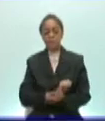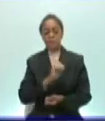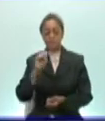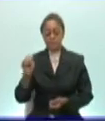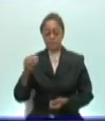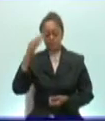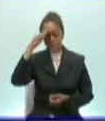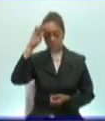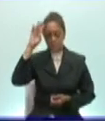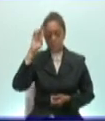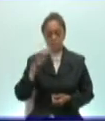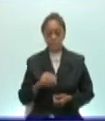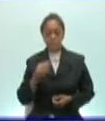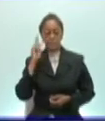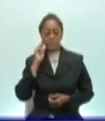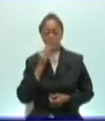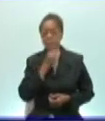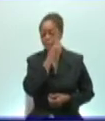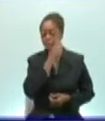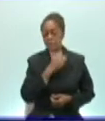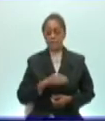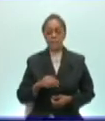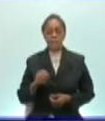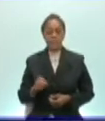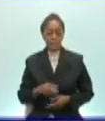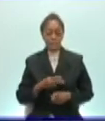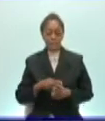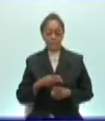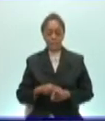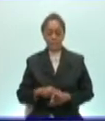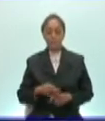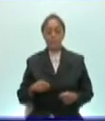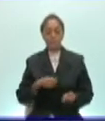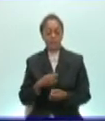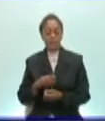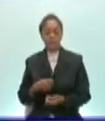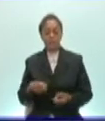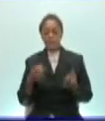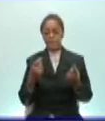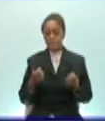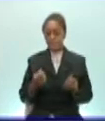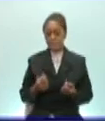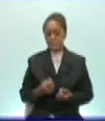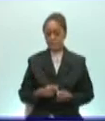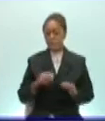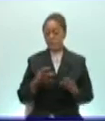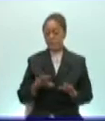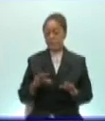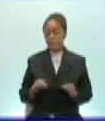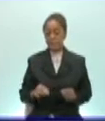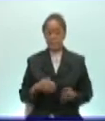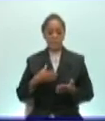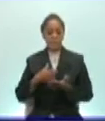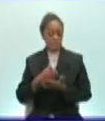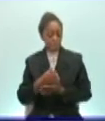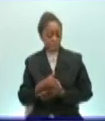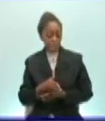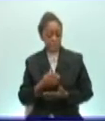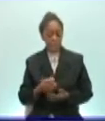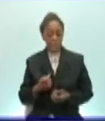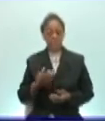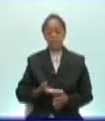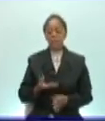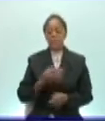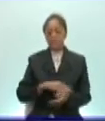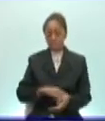hablando de la que Martí llamó la guerra necesaria. Pero con la guerra necesaria hay que mantener la misma línea que habían mantenido en la guerra